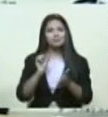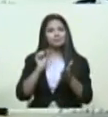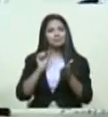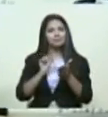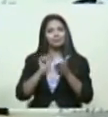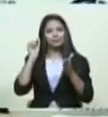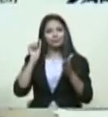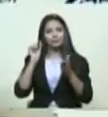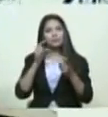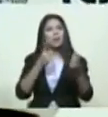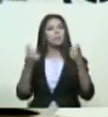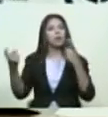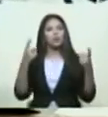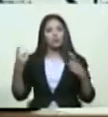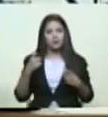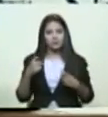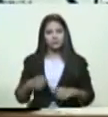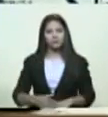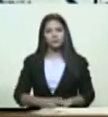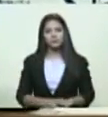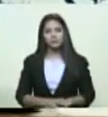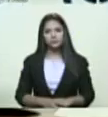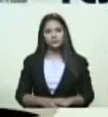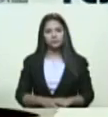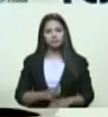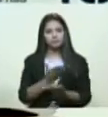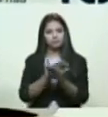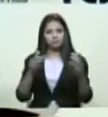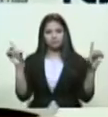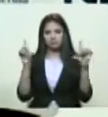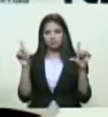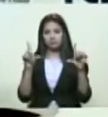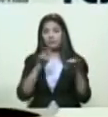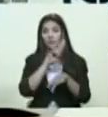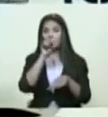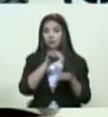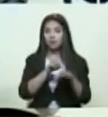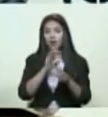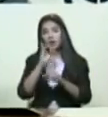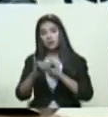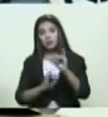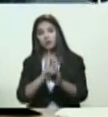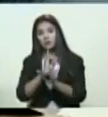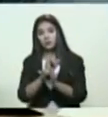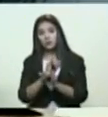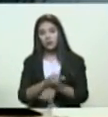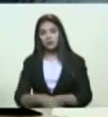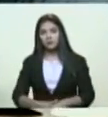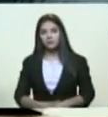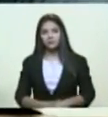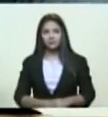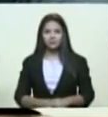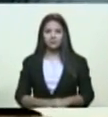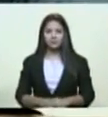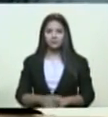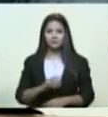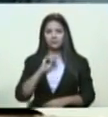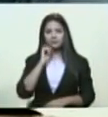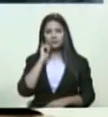a las preguntas de los medios, tanto nacionales o internacionales, que así lo han